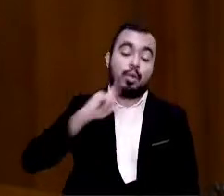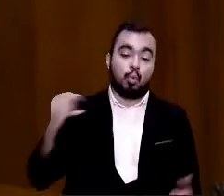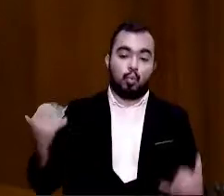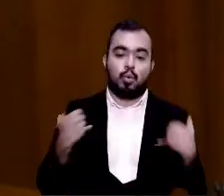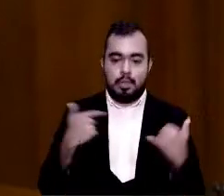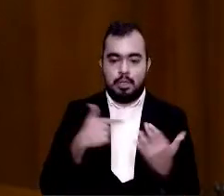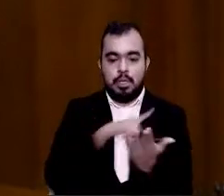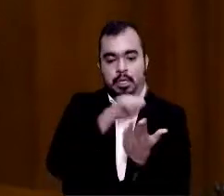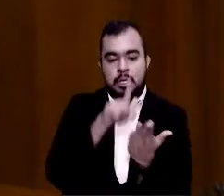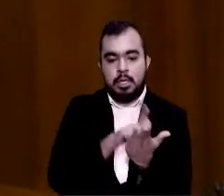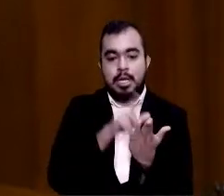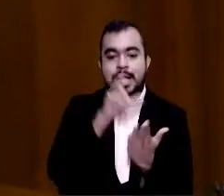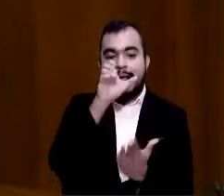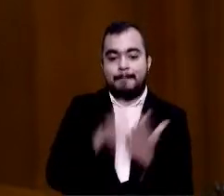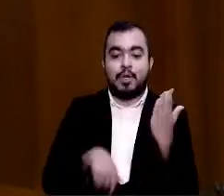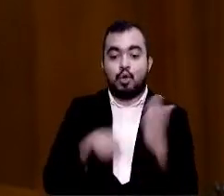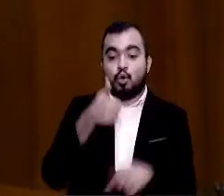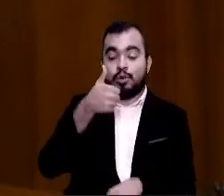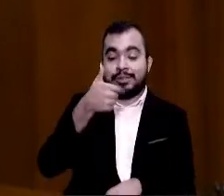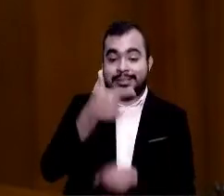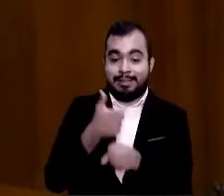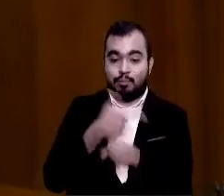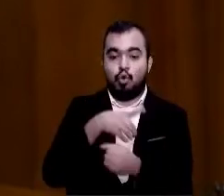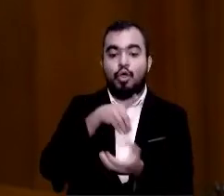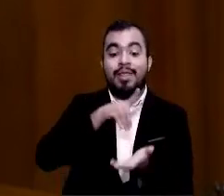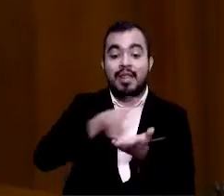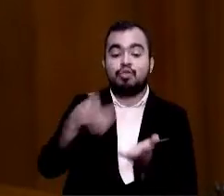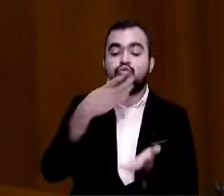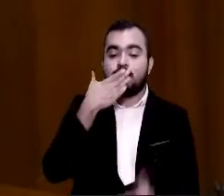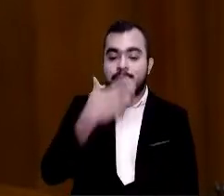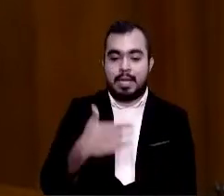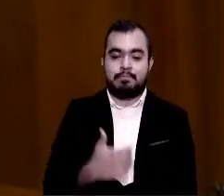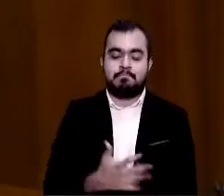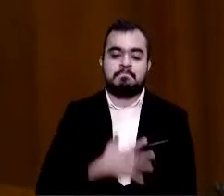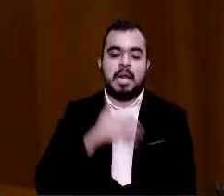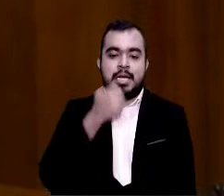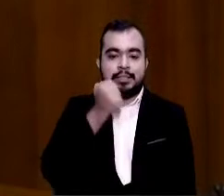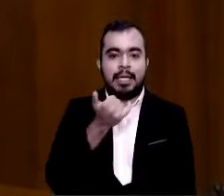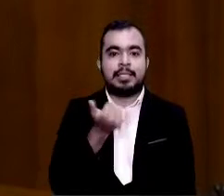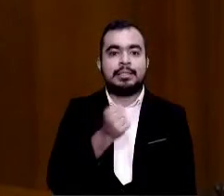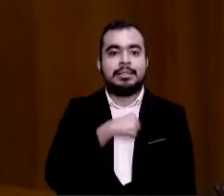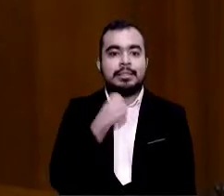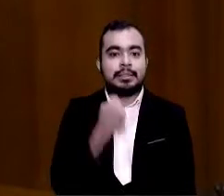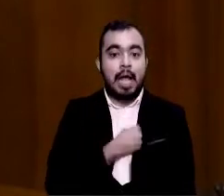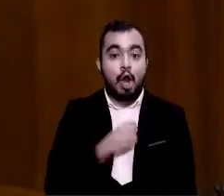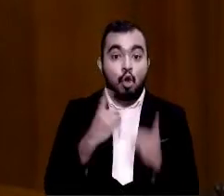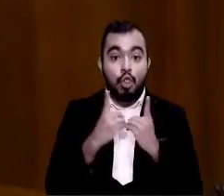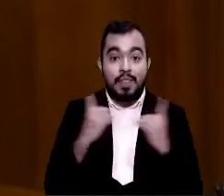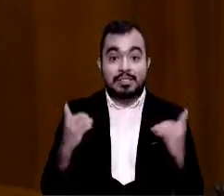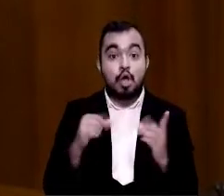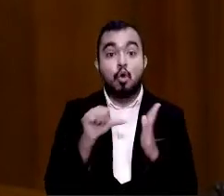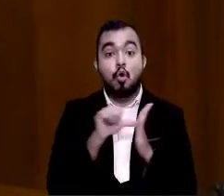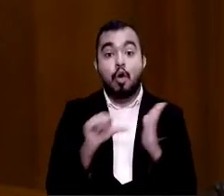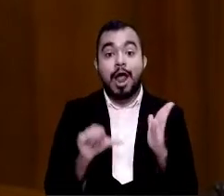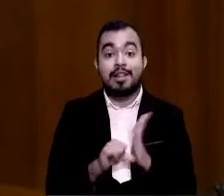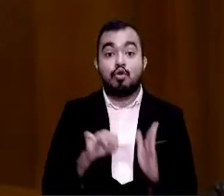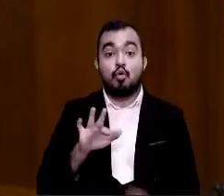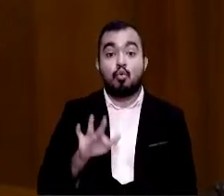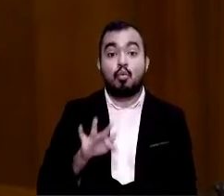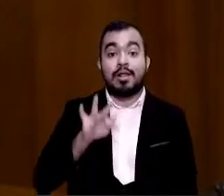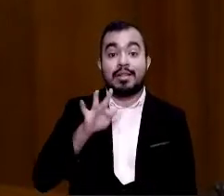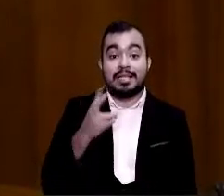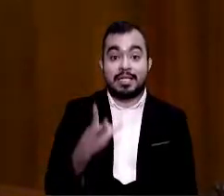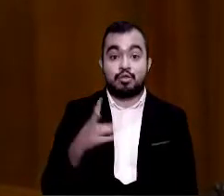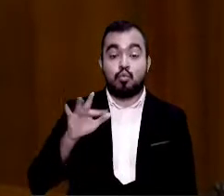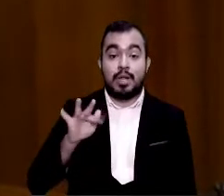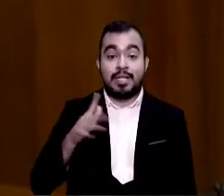normatividad que en su capítulo 7 del derecho a vivir en condiciones de bienestar y a un sano desarrollo integral, en sus artículos 43 y 45